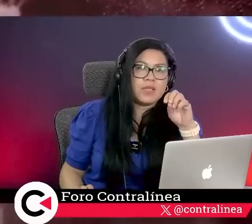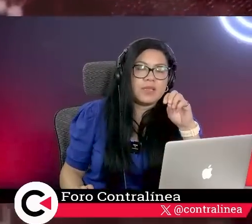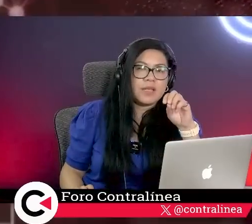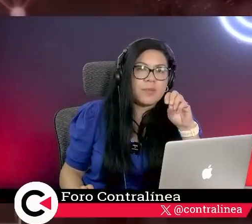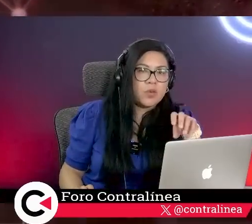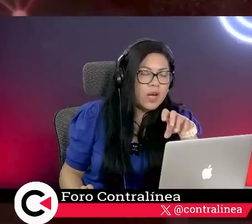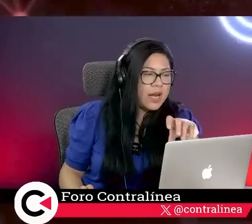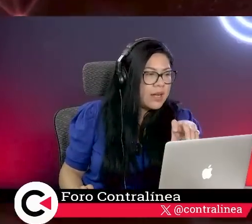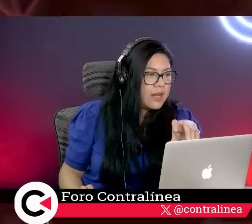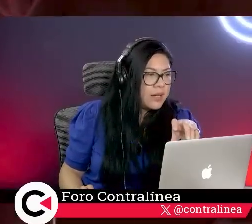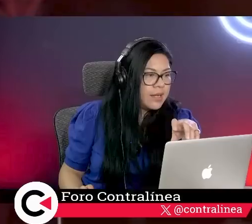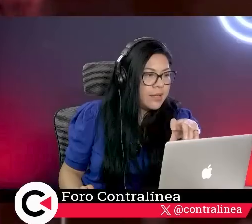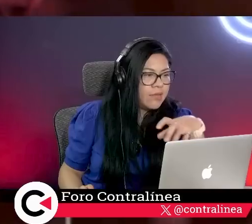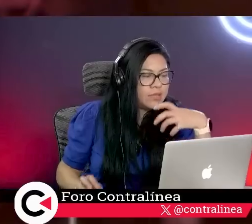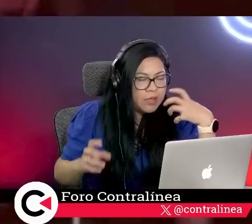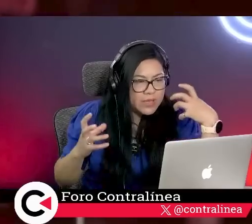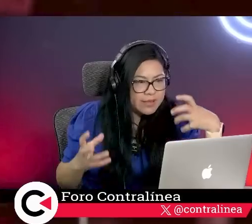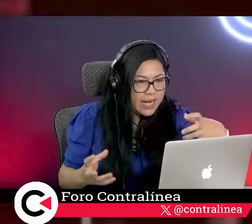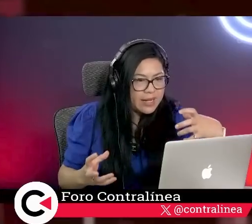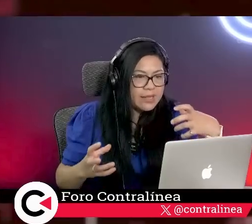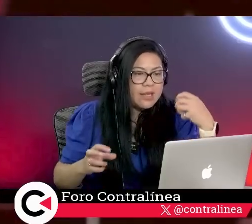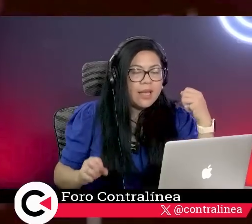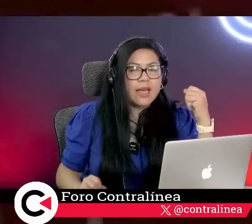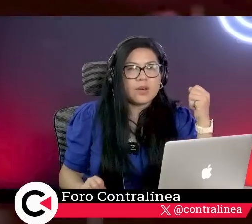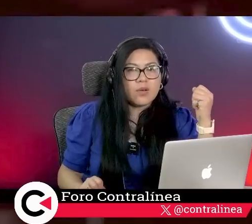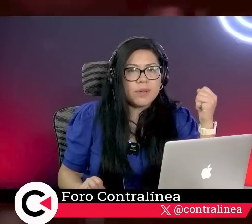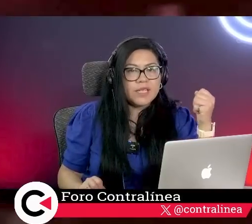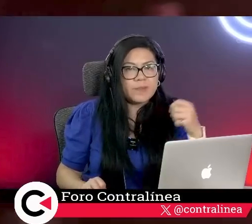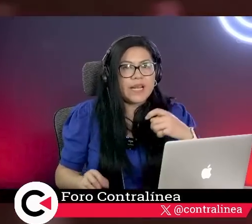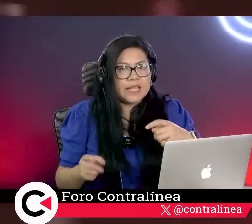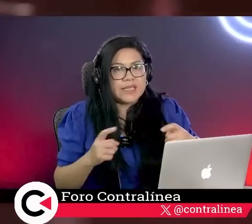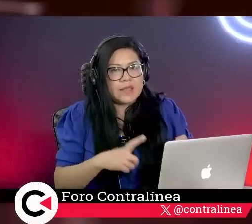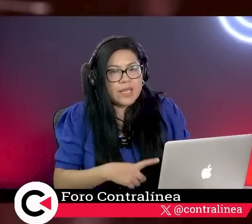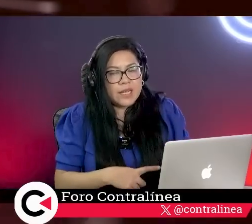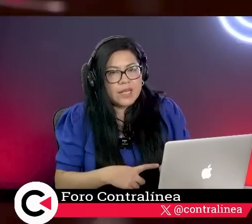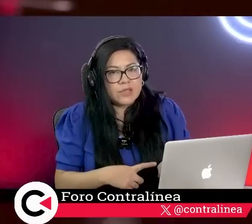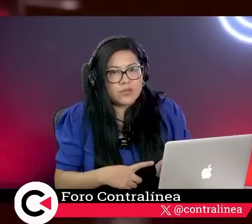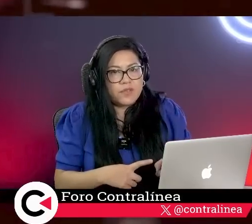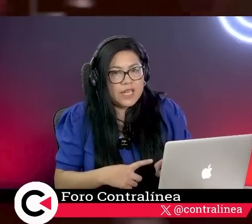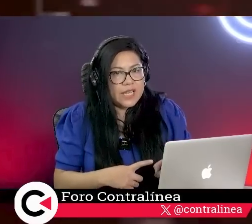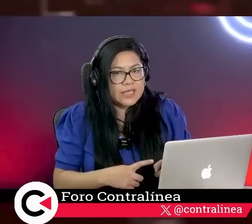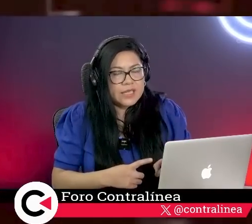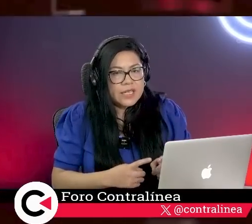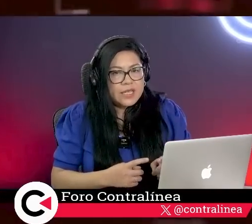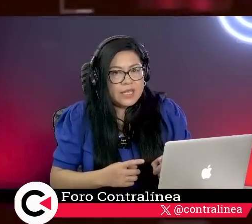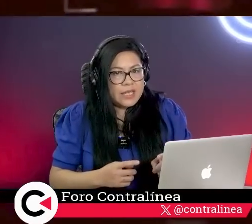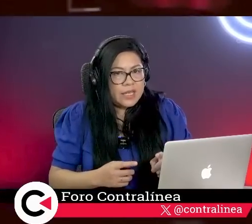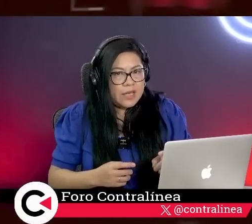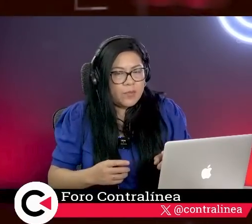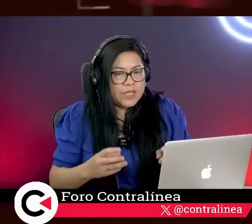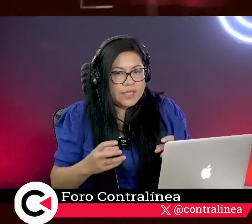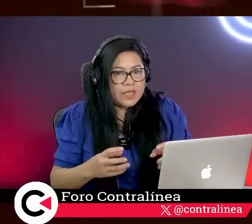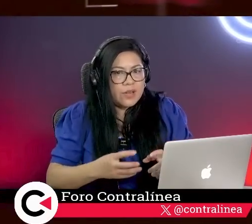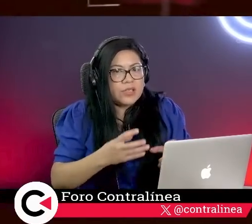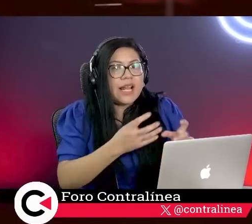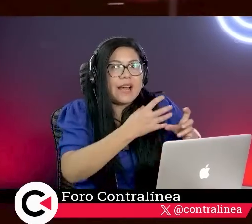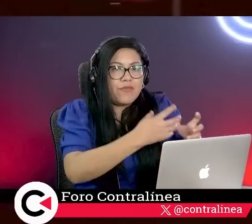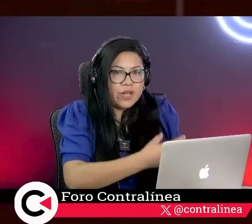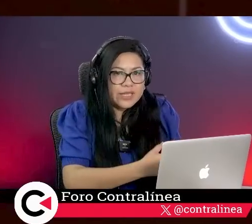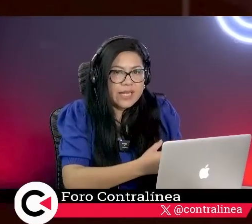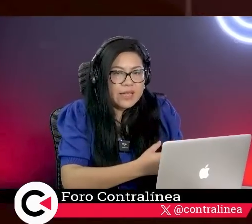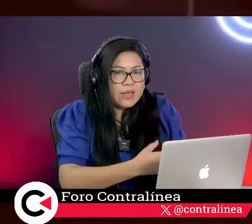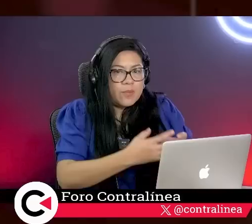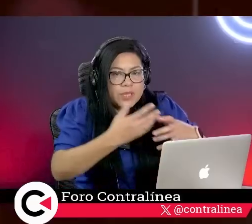de capturar o secuestrar a jóvenes para que se integren a sus filas y tenerlos